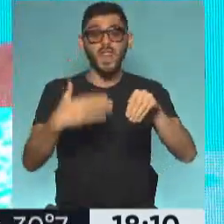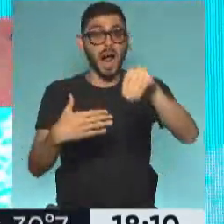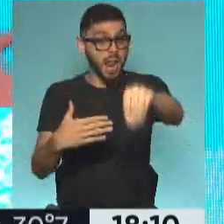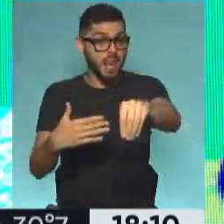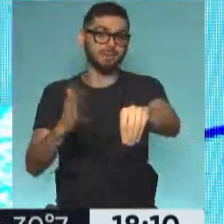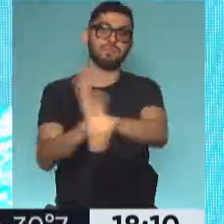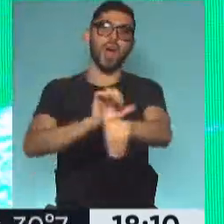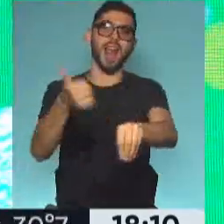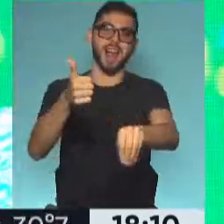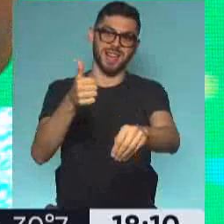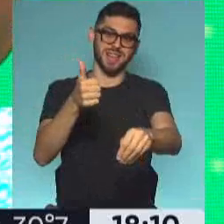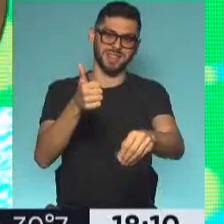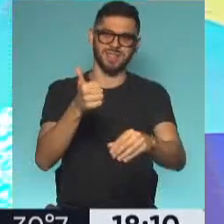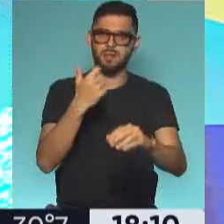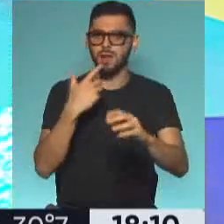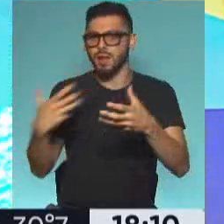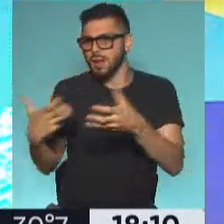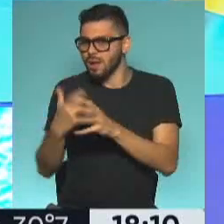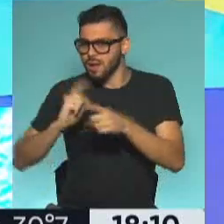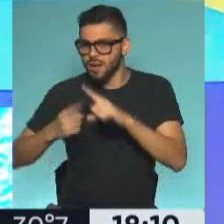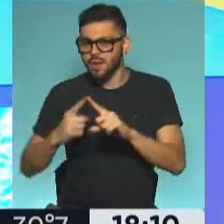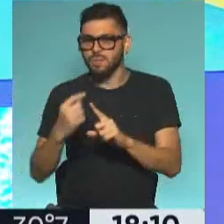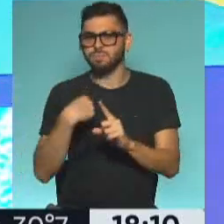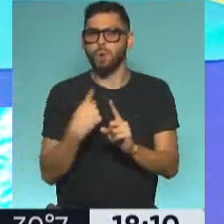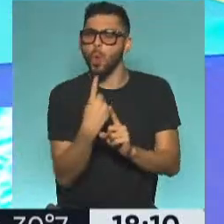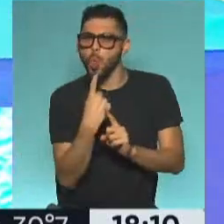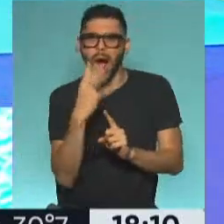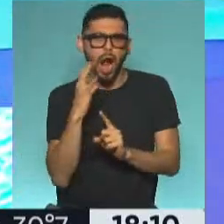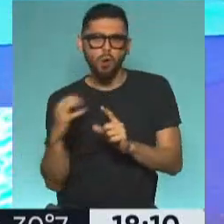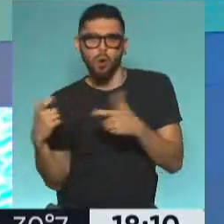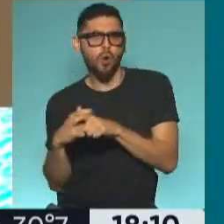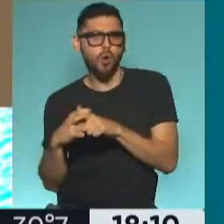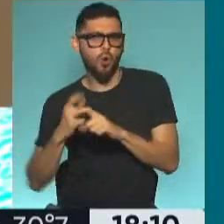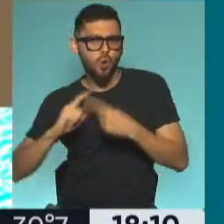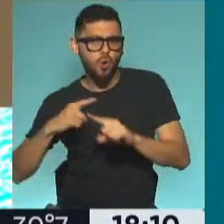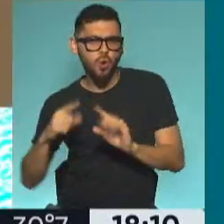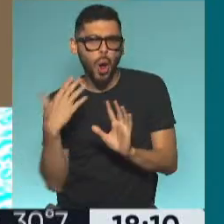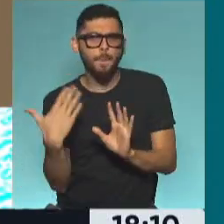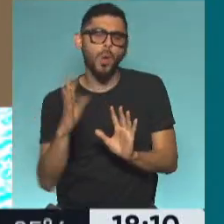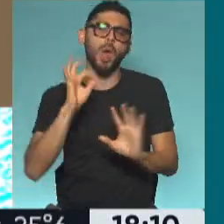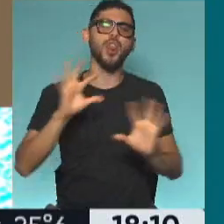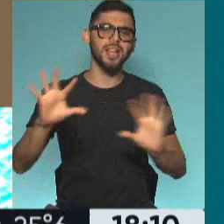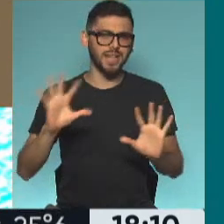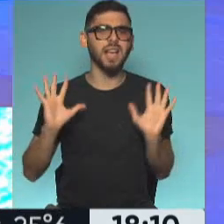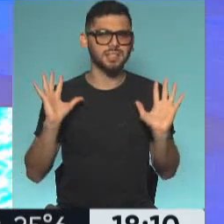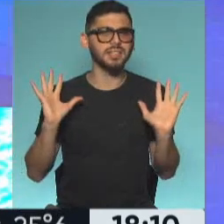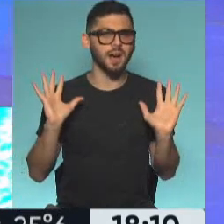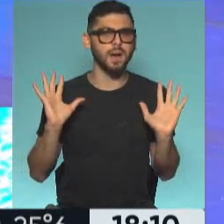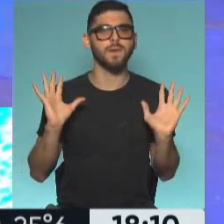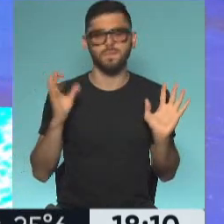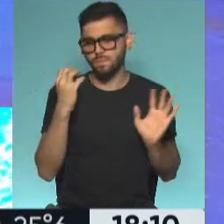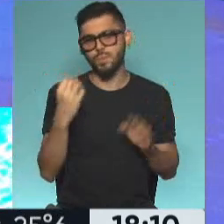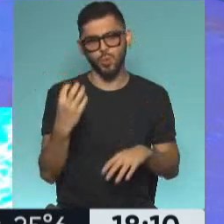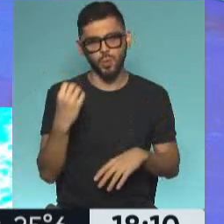es el ganador. ¿Podemos hacer reunión de equipo? O sea, si yo tengo alguna duda, hago una reunión con mi distanciamiento. Por supuesto,